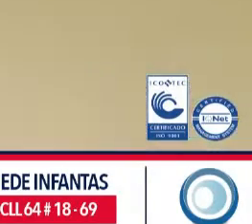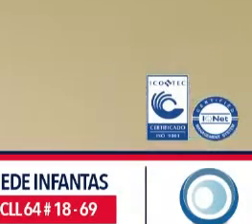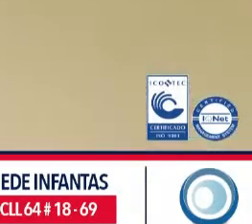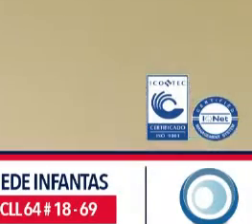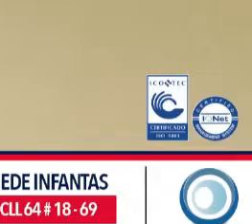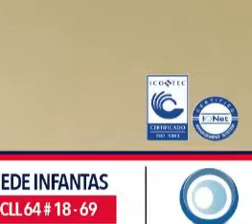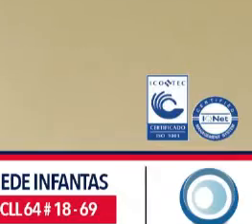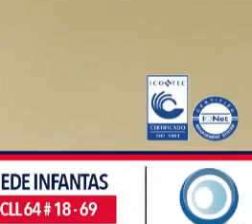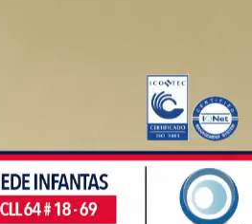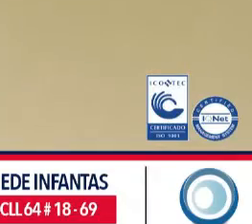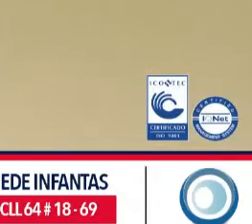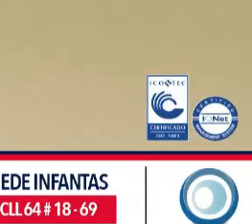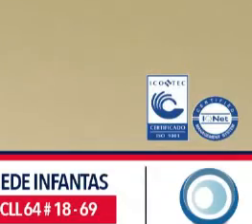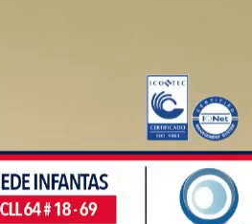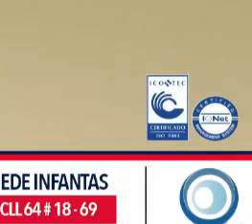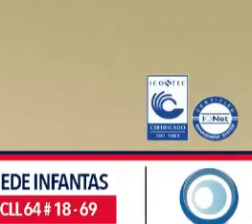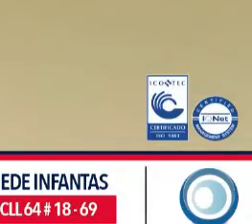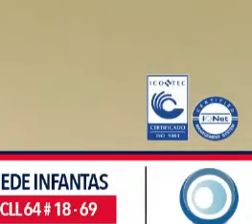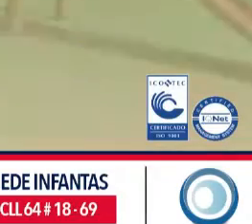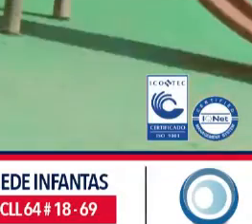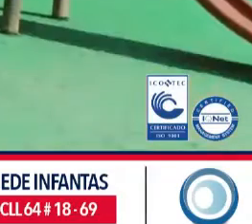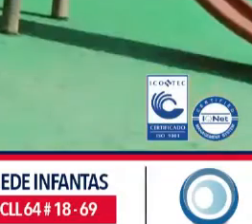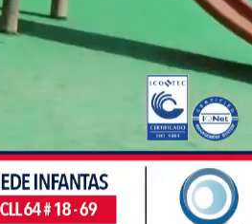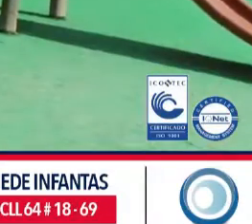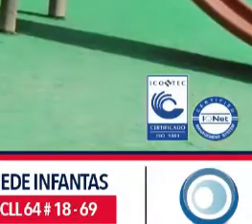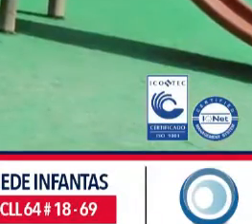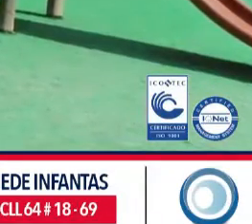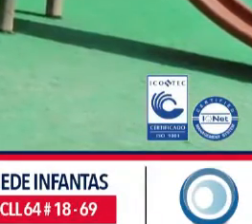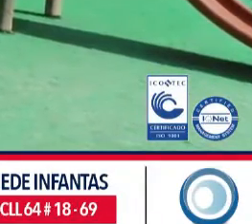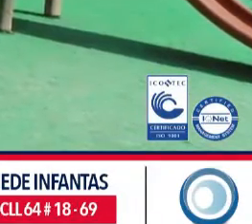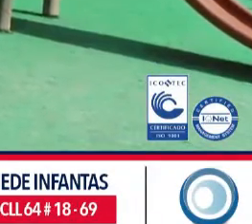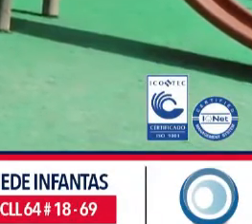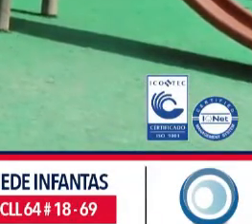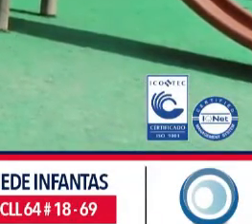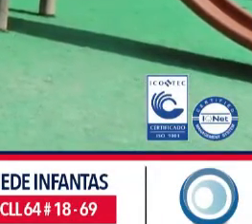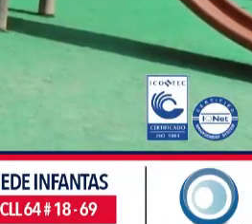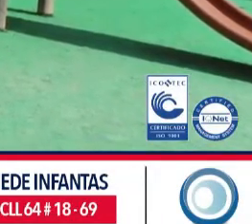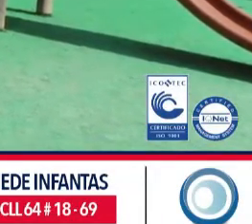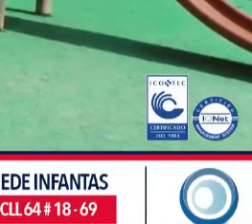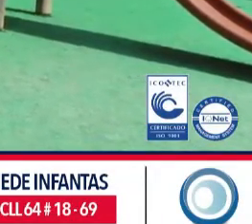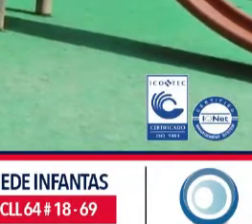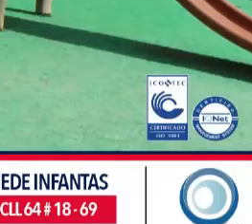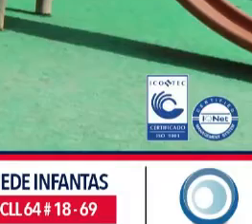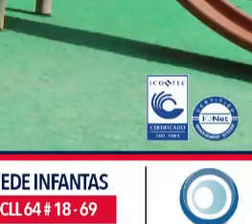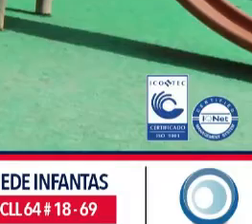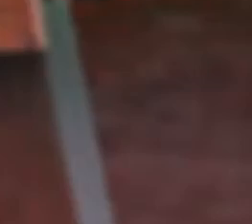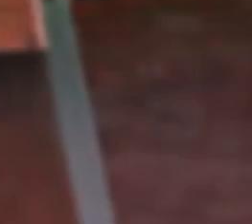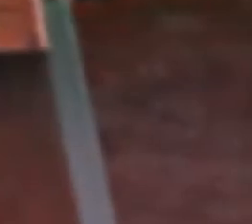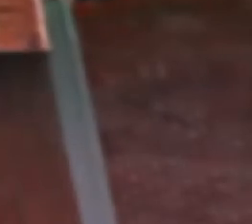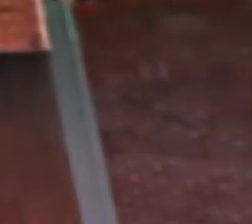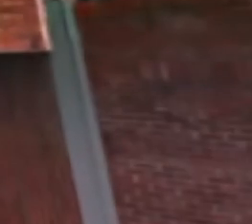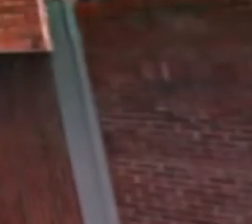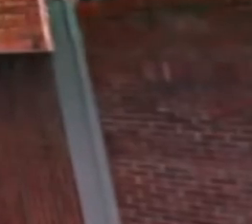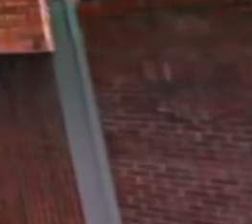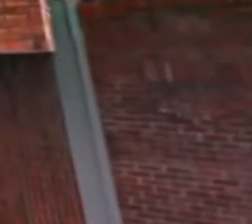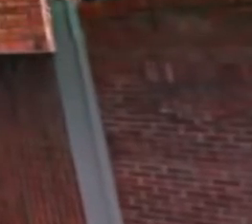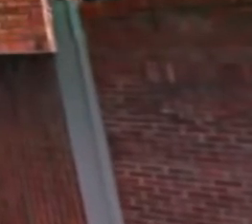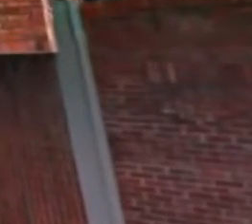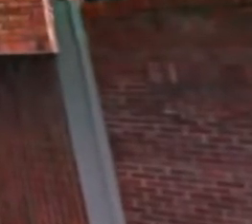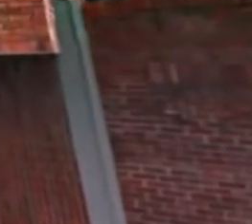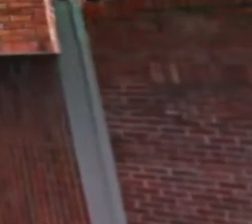desarrollo armónico del ser informes al 6 03 10 02 instituto